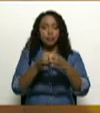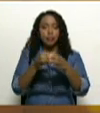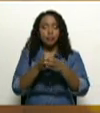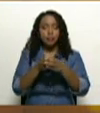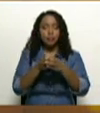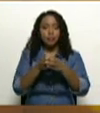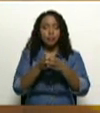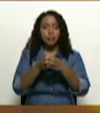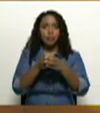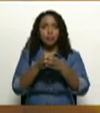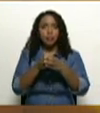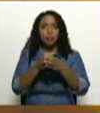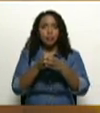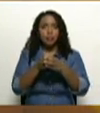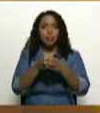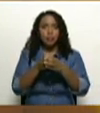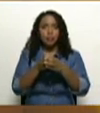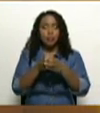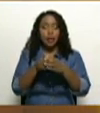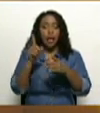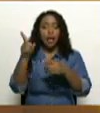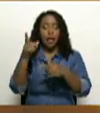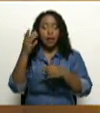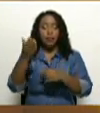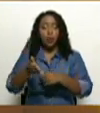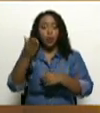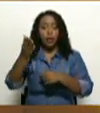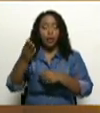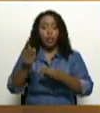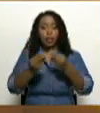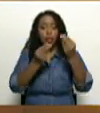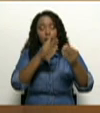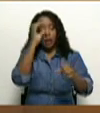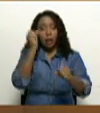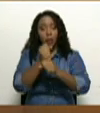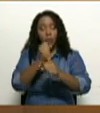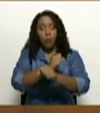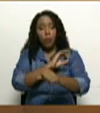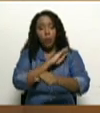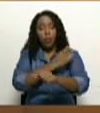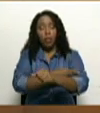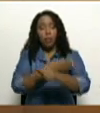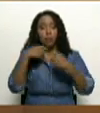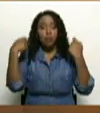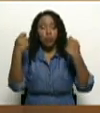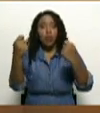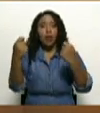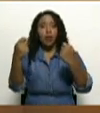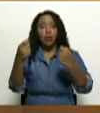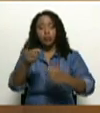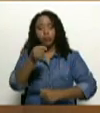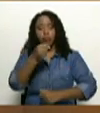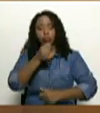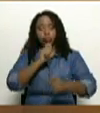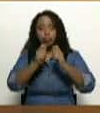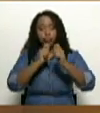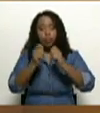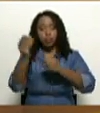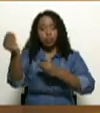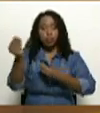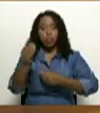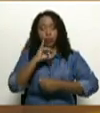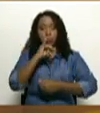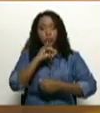En el encuentro también fue propicio para entregar obras al Poder Popular. Nuestro reportero Jaiber López nos trae los